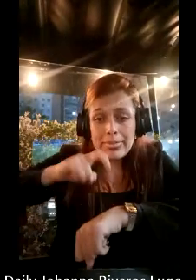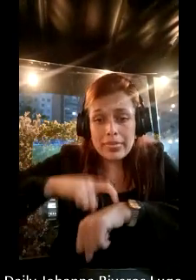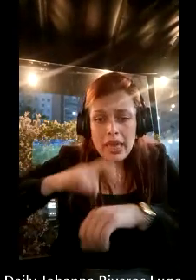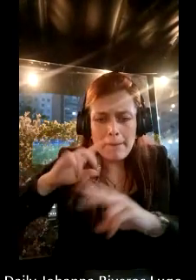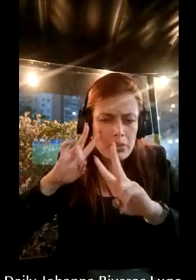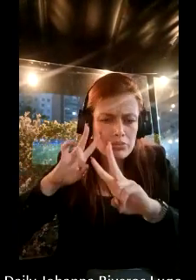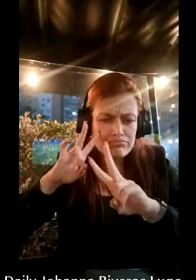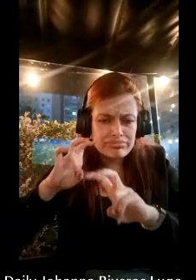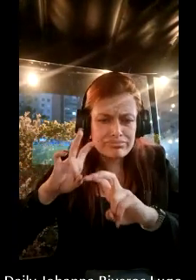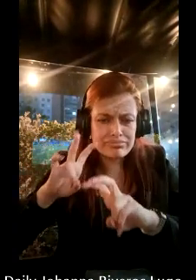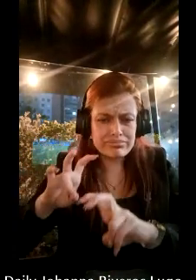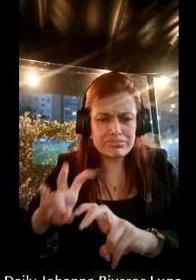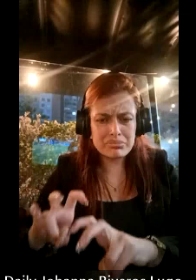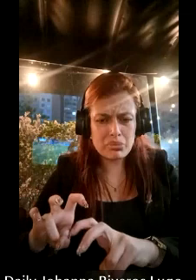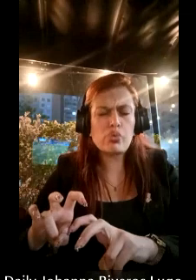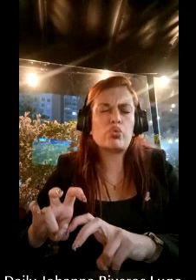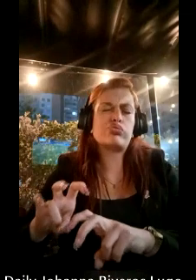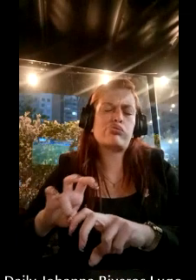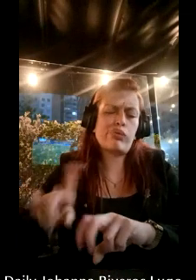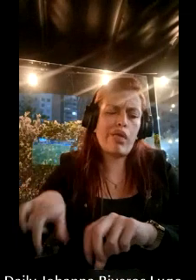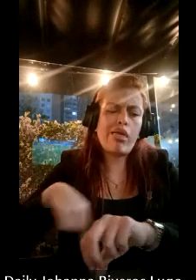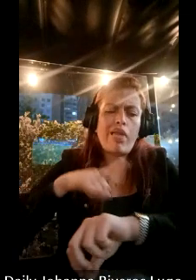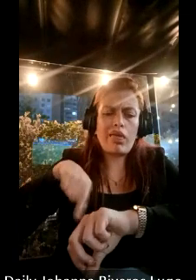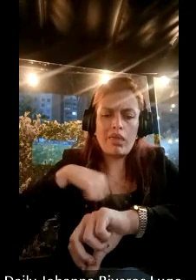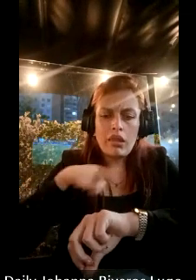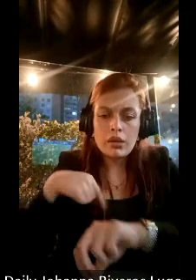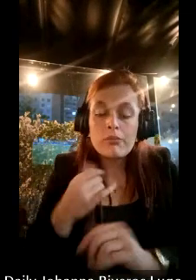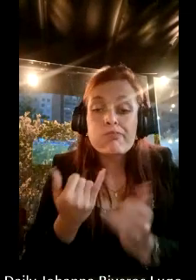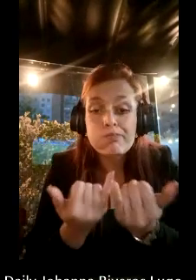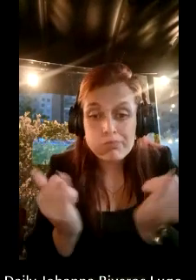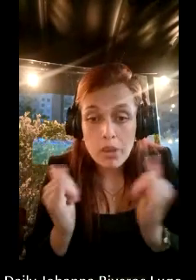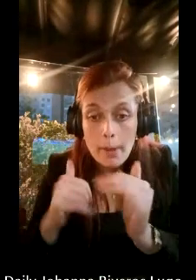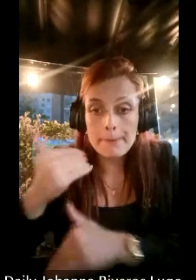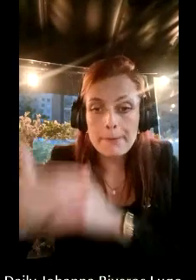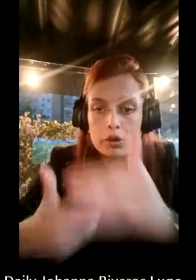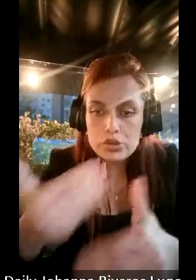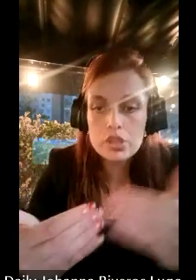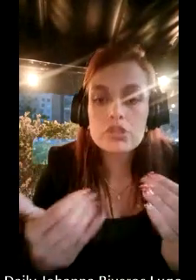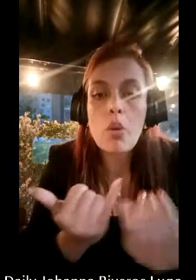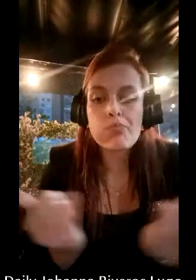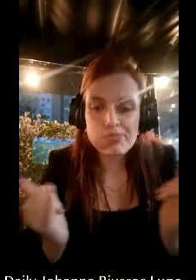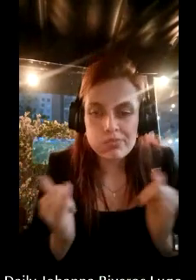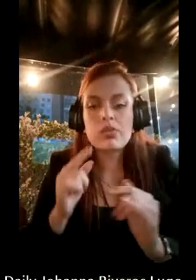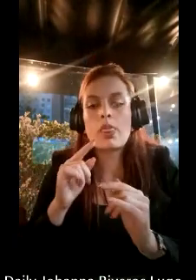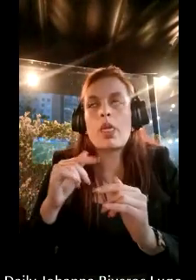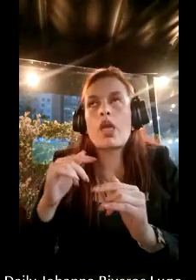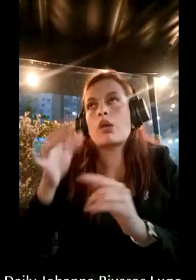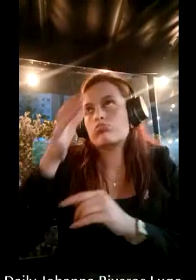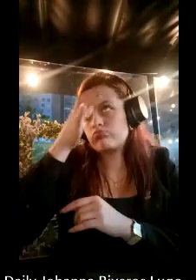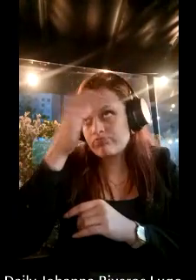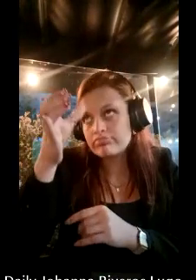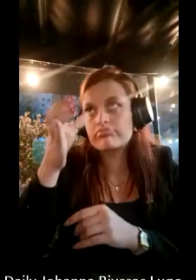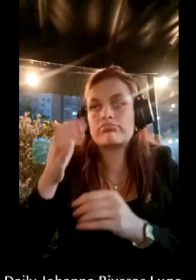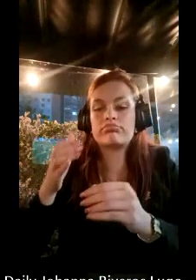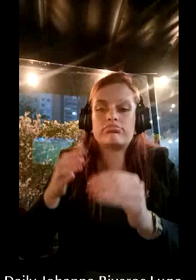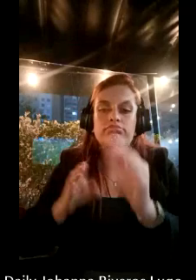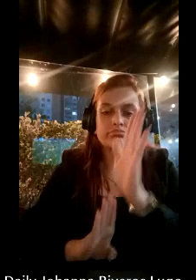eso que lo que vamos a hacer es como una conceptualización. Vamos a revisar